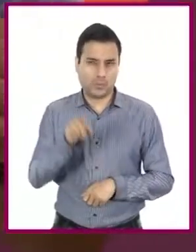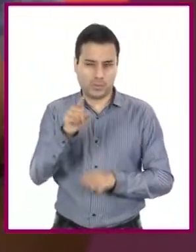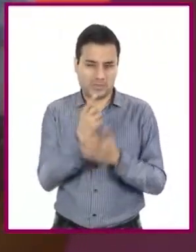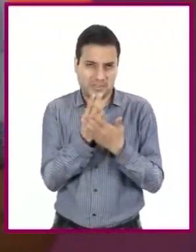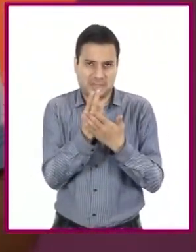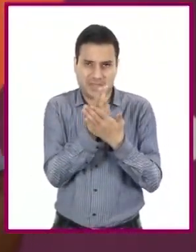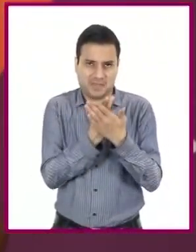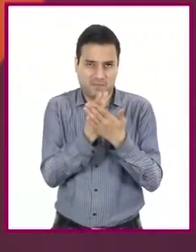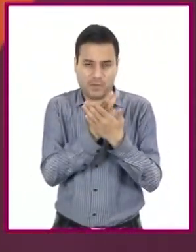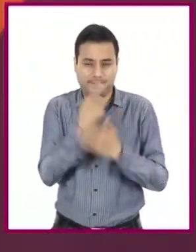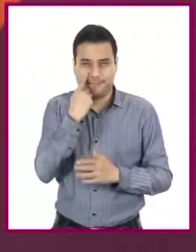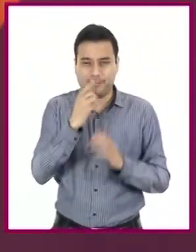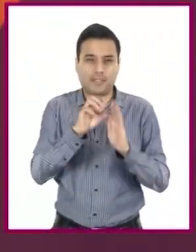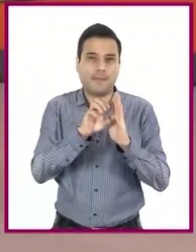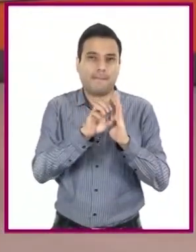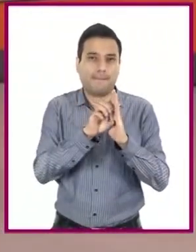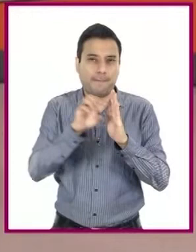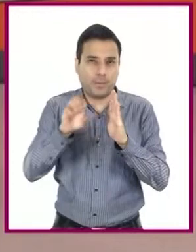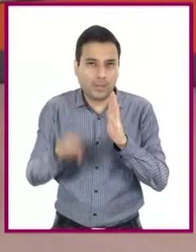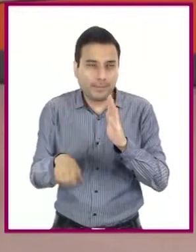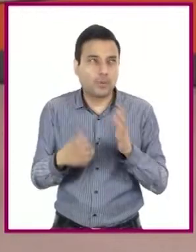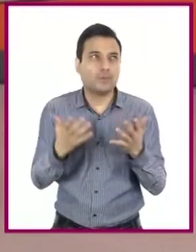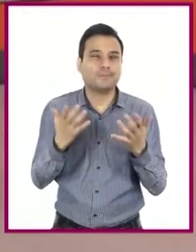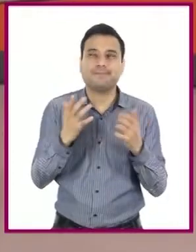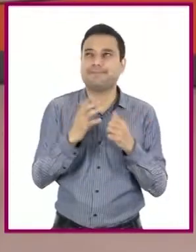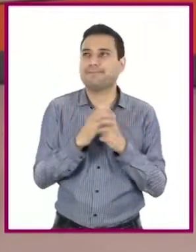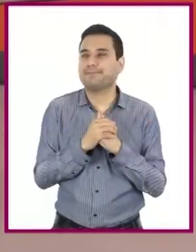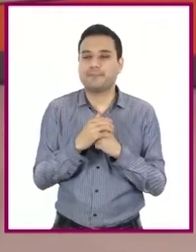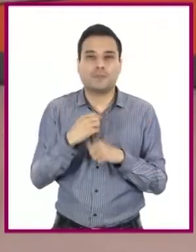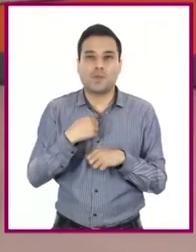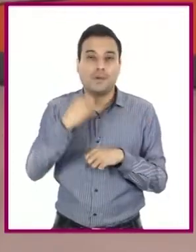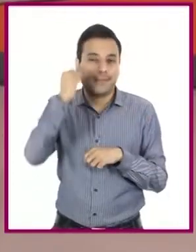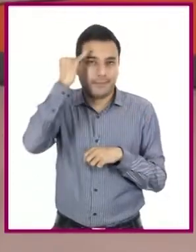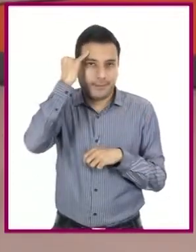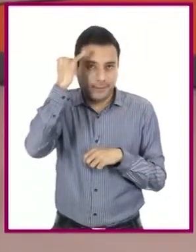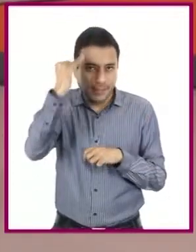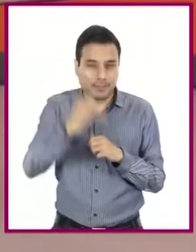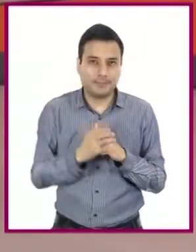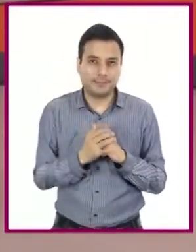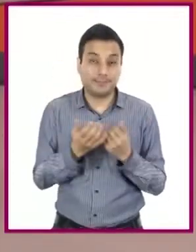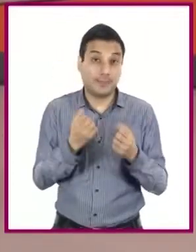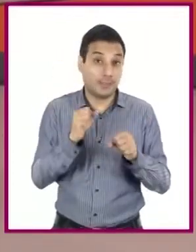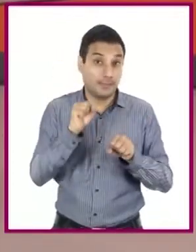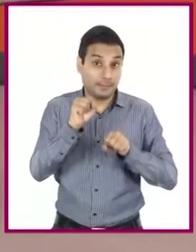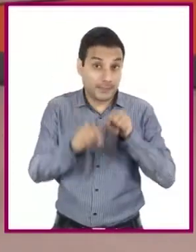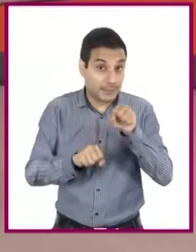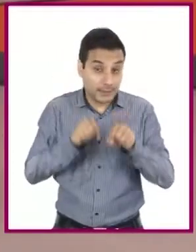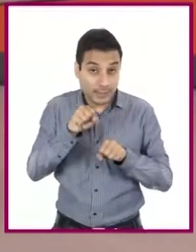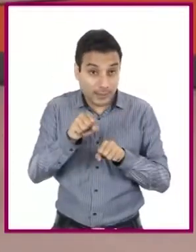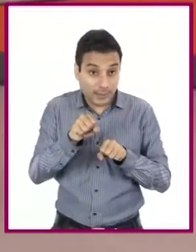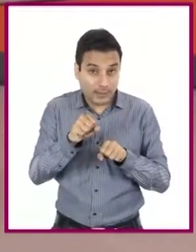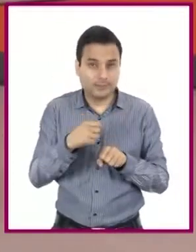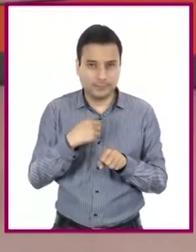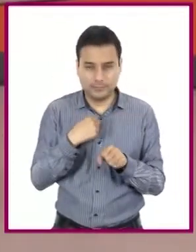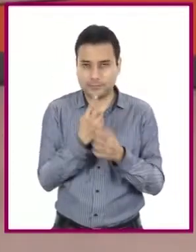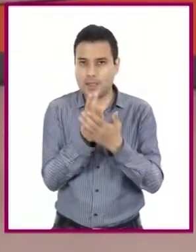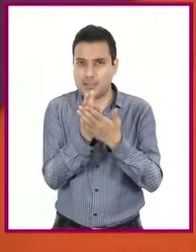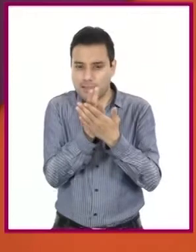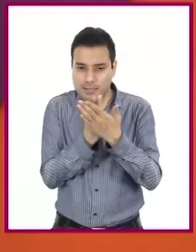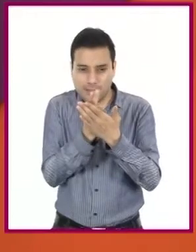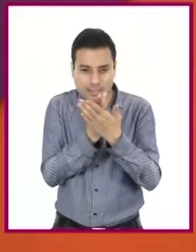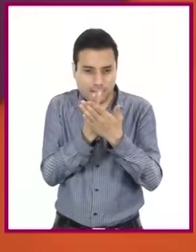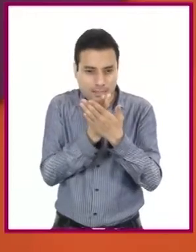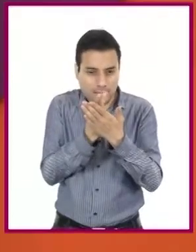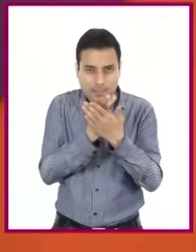dibujarlos. Por ejemplo, si se me ocurre, no sé, poner una bicicleta, pues vamos a colocar una